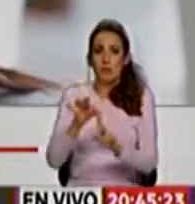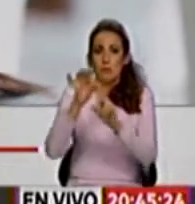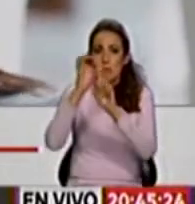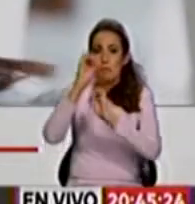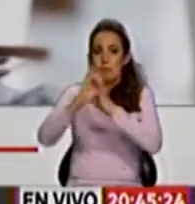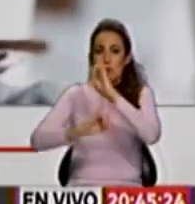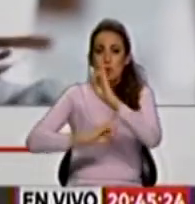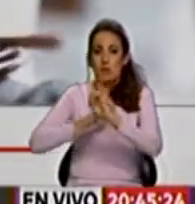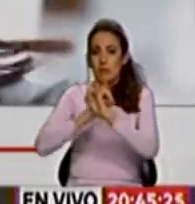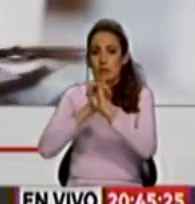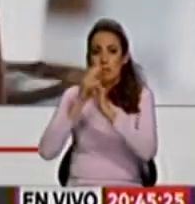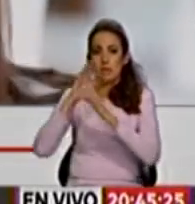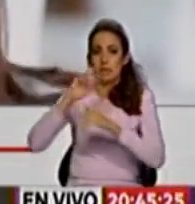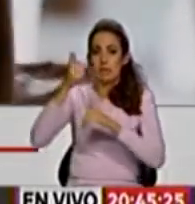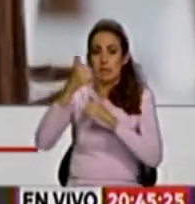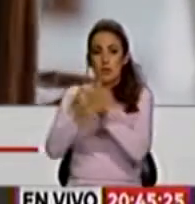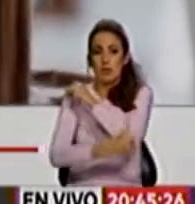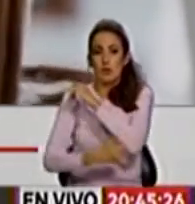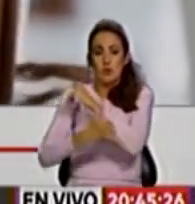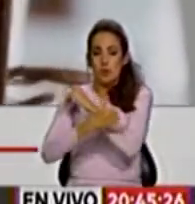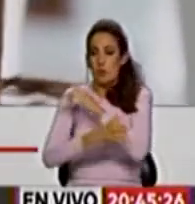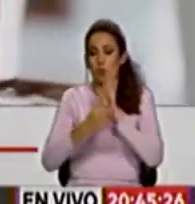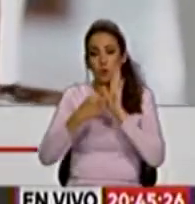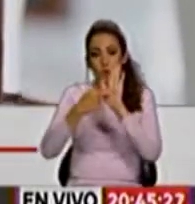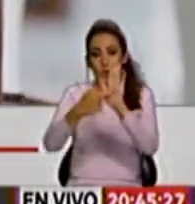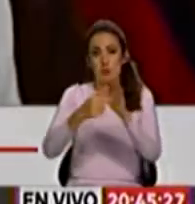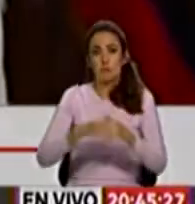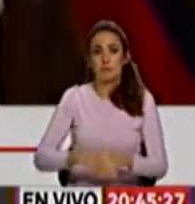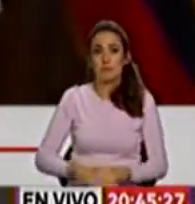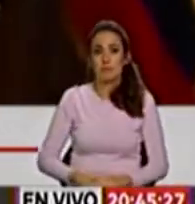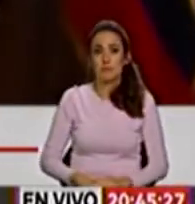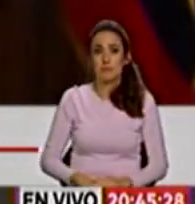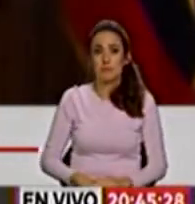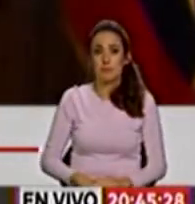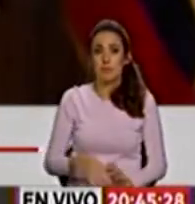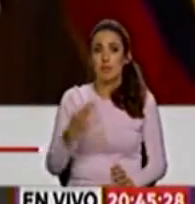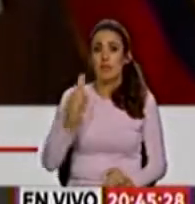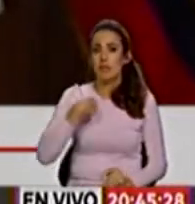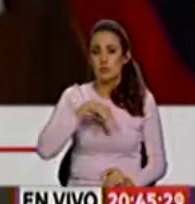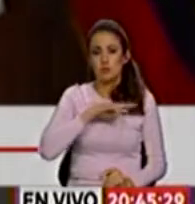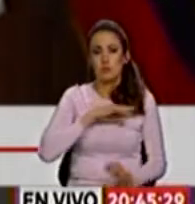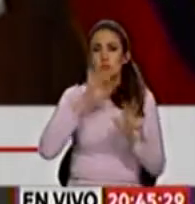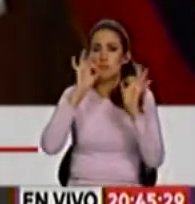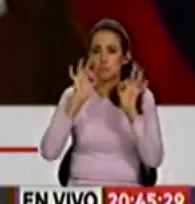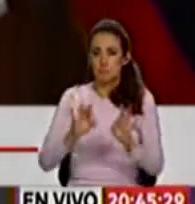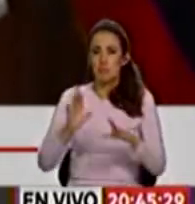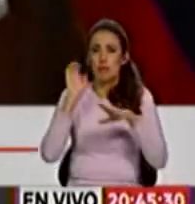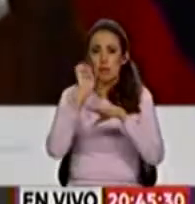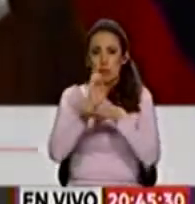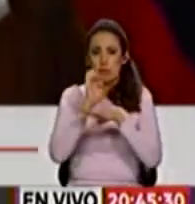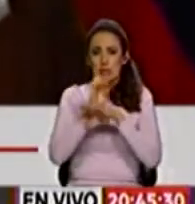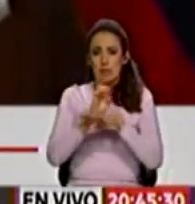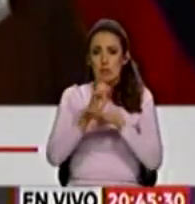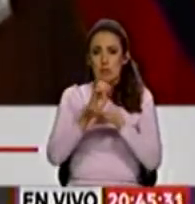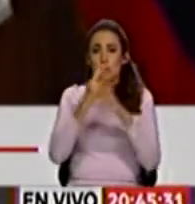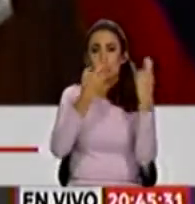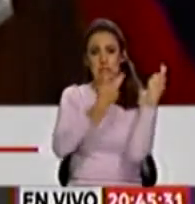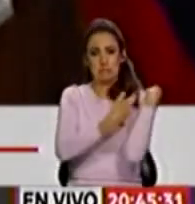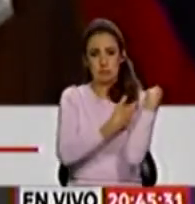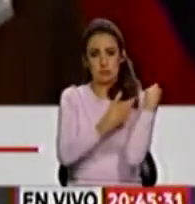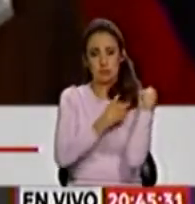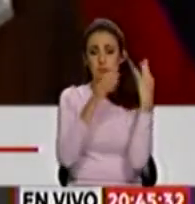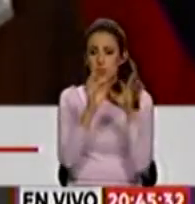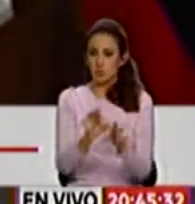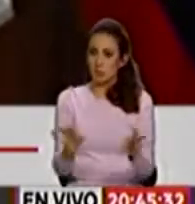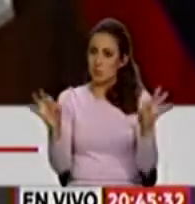ser trasladada y ser conocida a nivel global. Y estamos seguros que Ecuador jugará un rol fundamental,